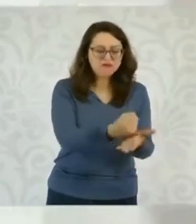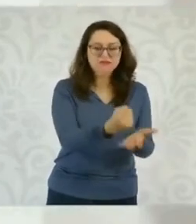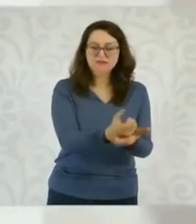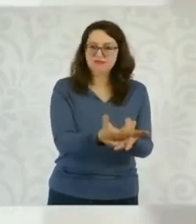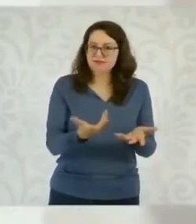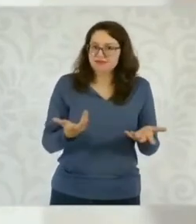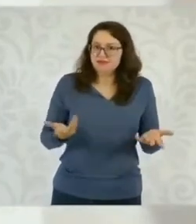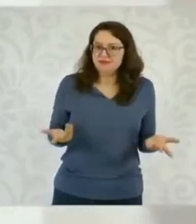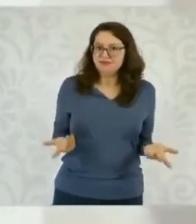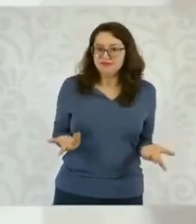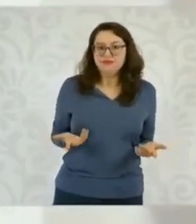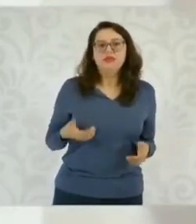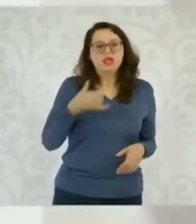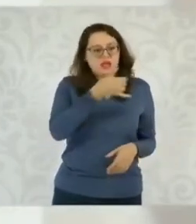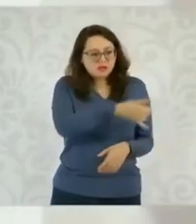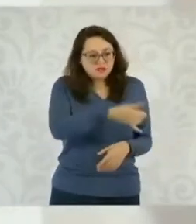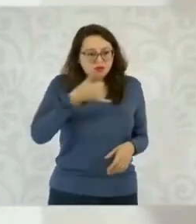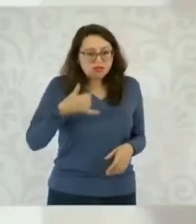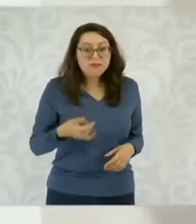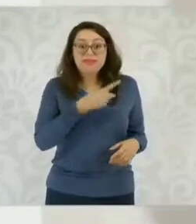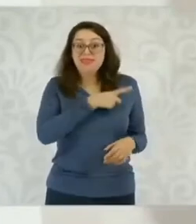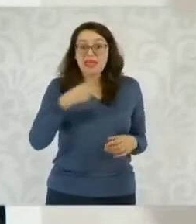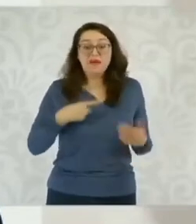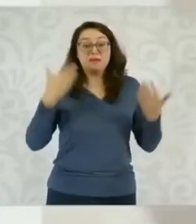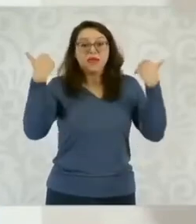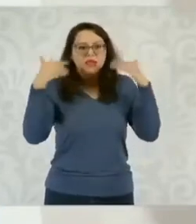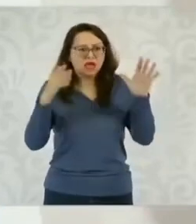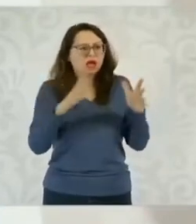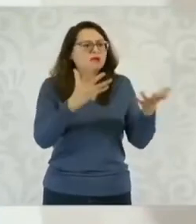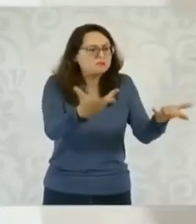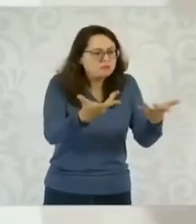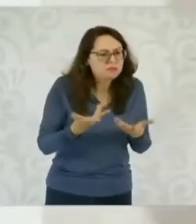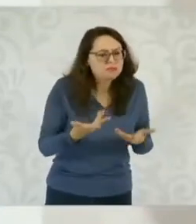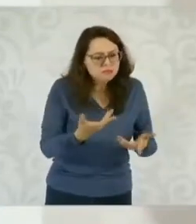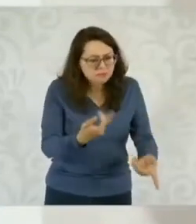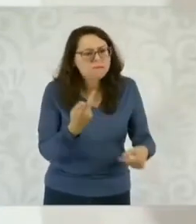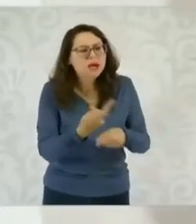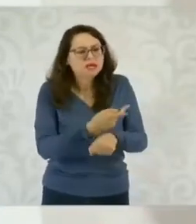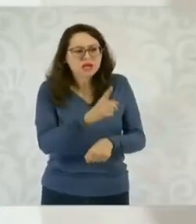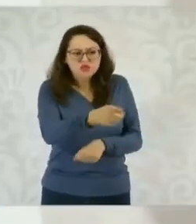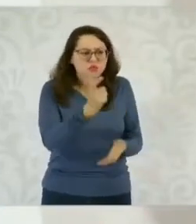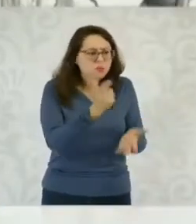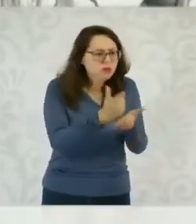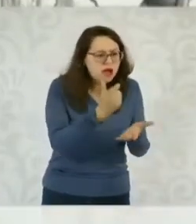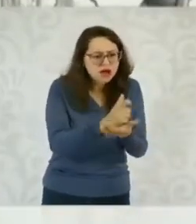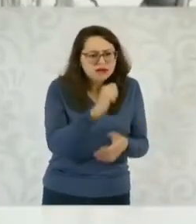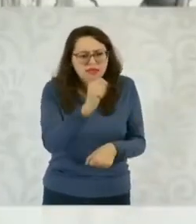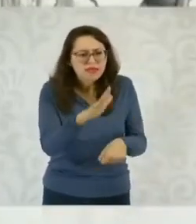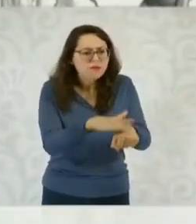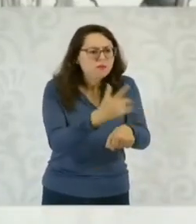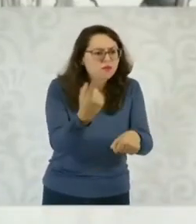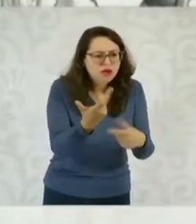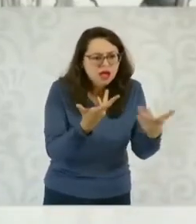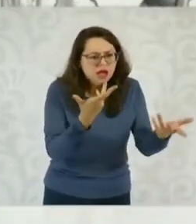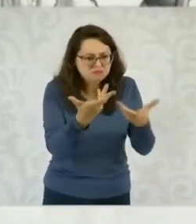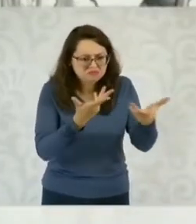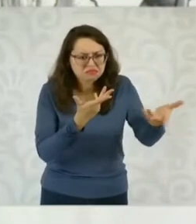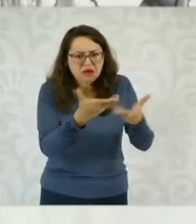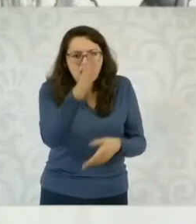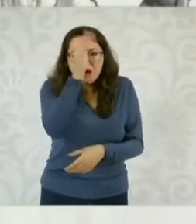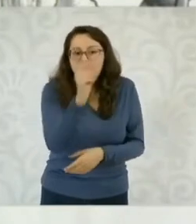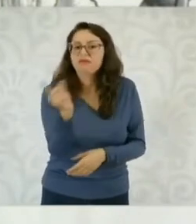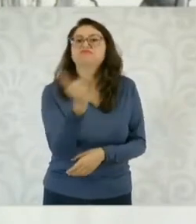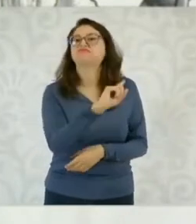dijera, ¿qué problema tienes? ¿Por qué no puedes pagar? Se contrataron despachos externos, privados. ¿Y estos a qué